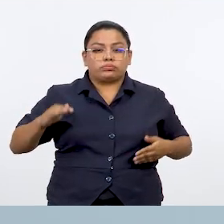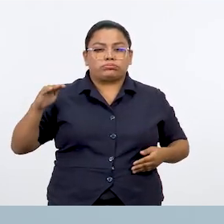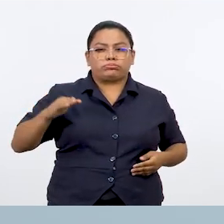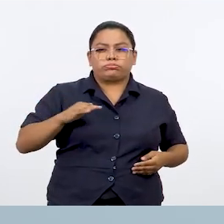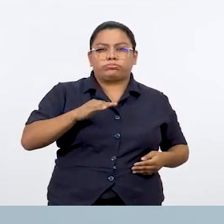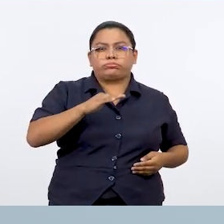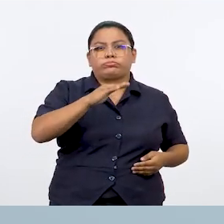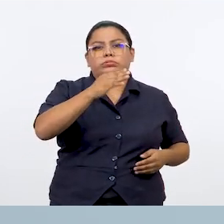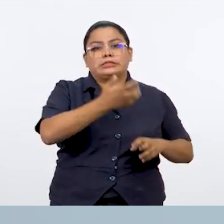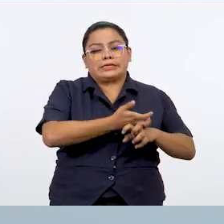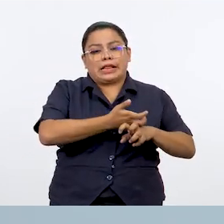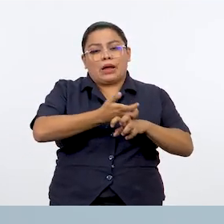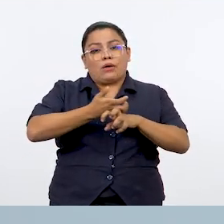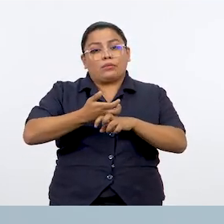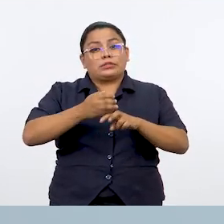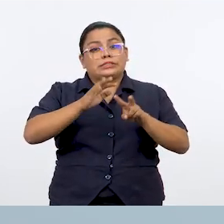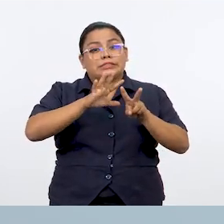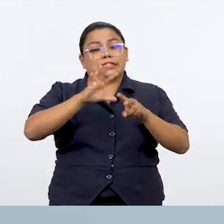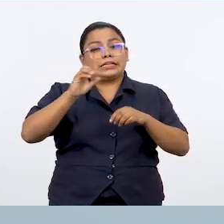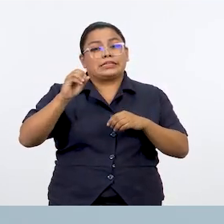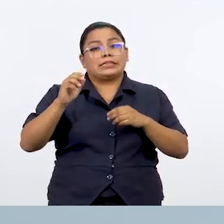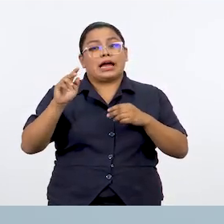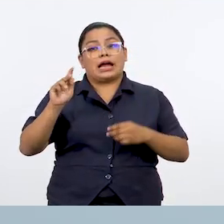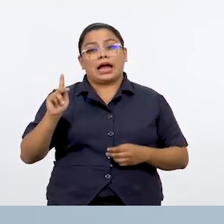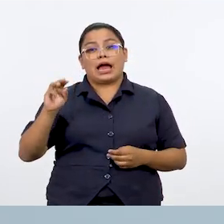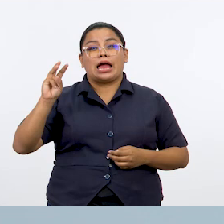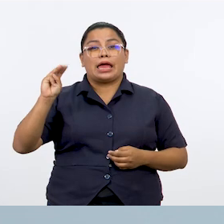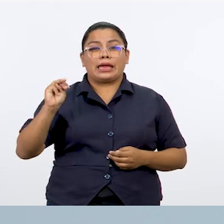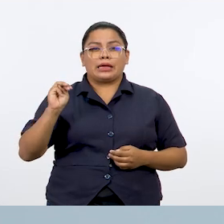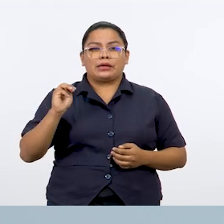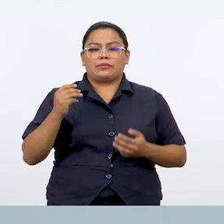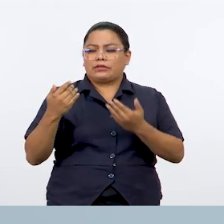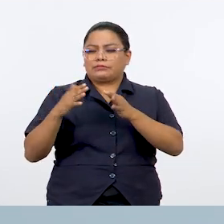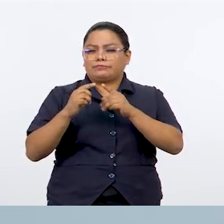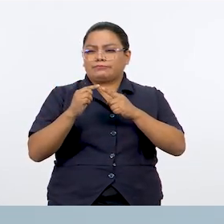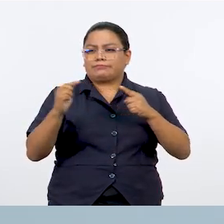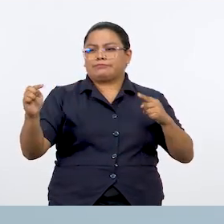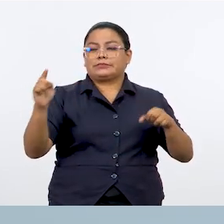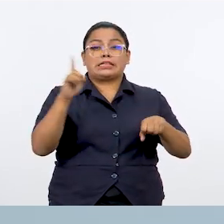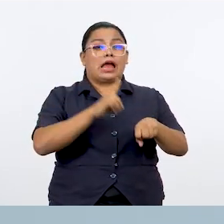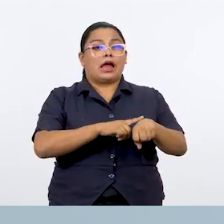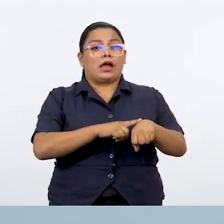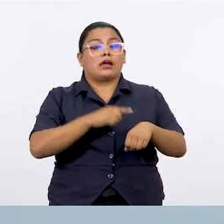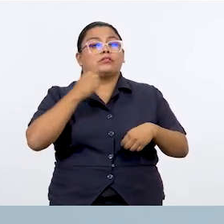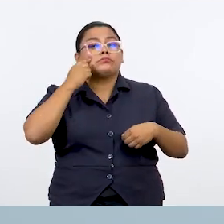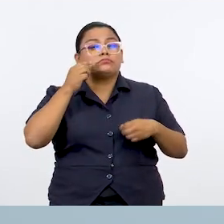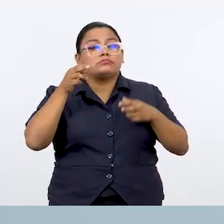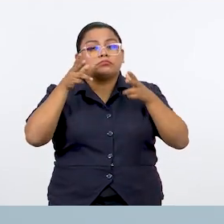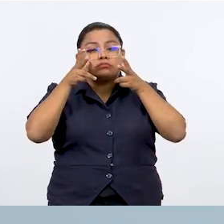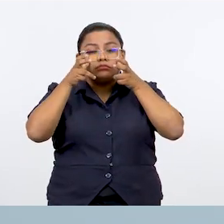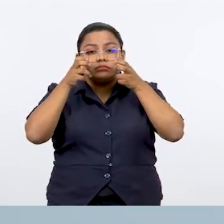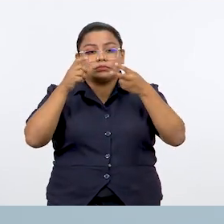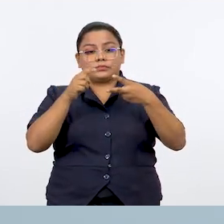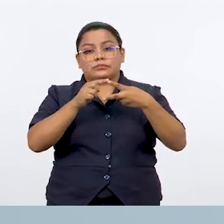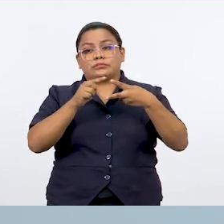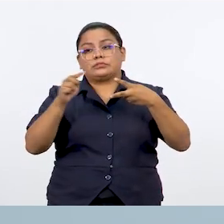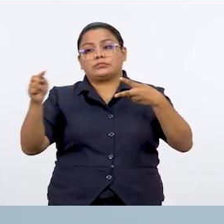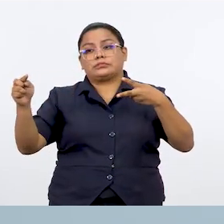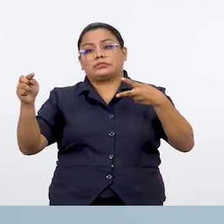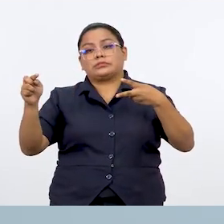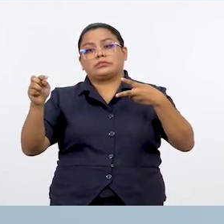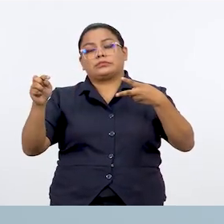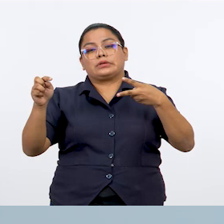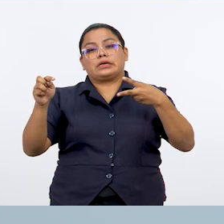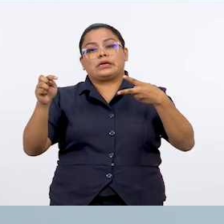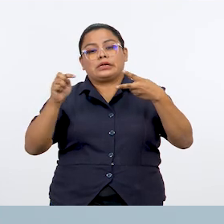por hora, eso quiere decir que hay una correspondencia entre la distancia y el tiempo. Si se fijan, la distancia es de